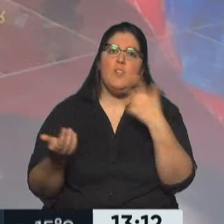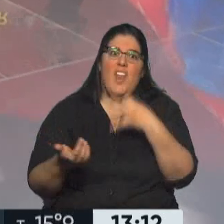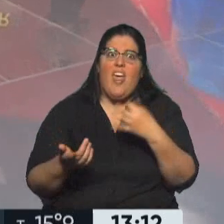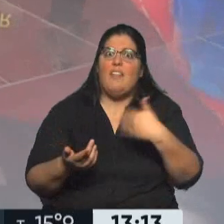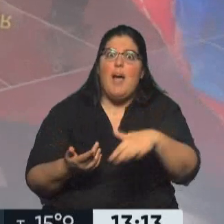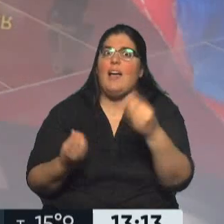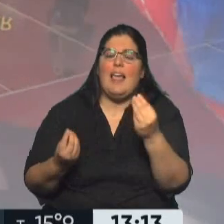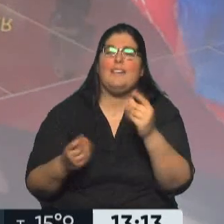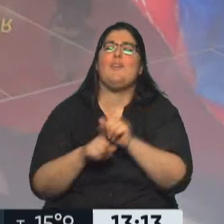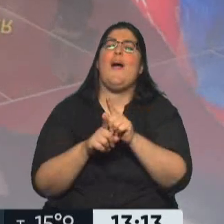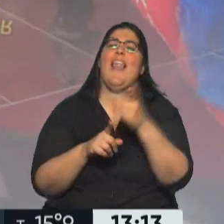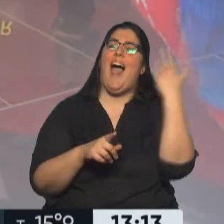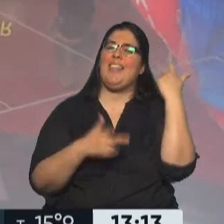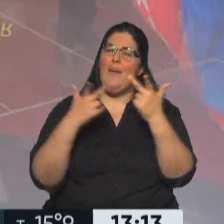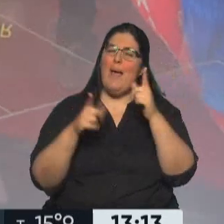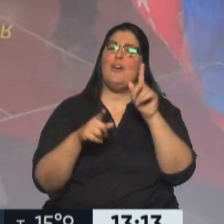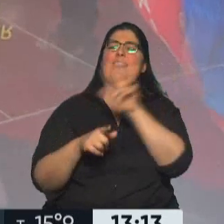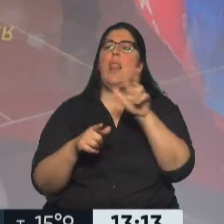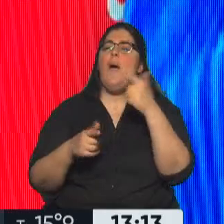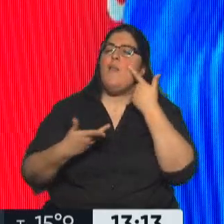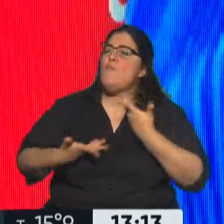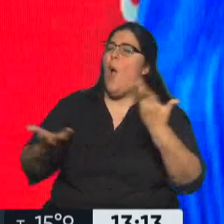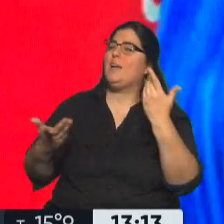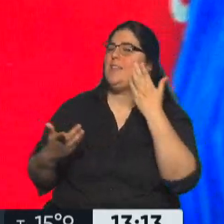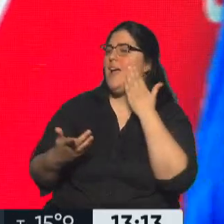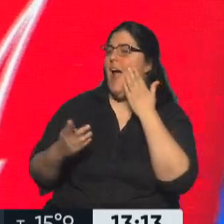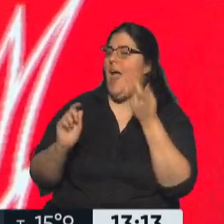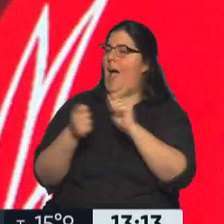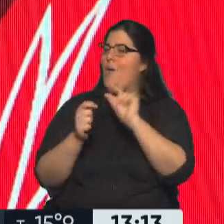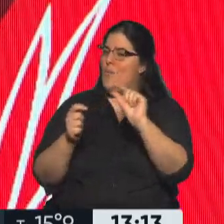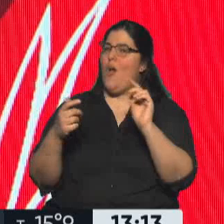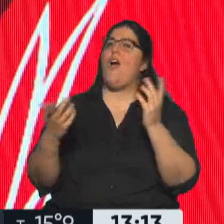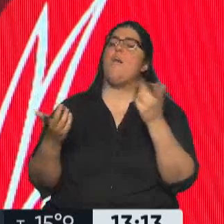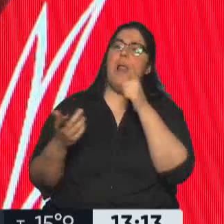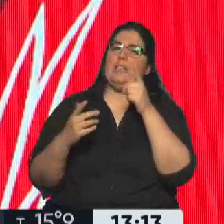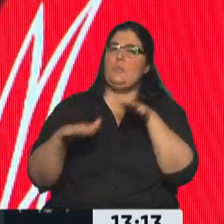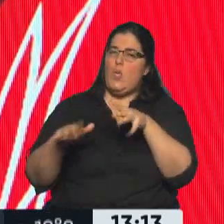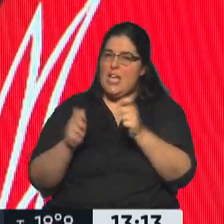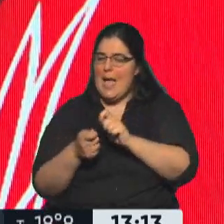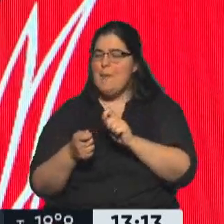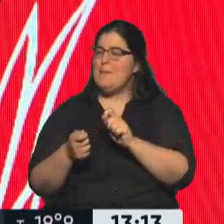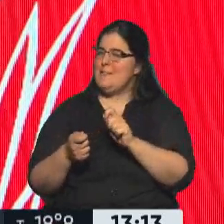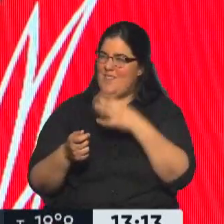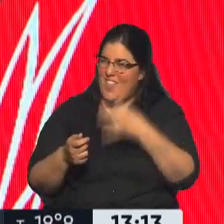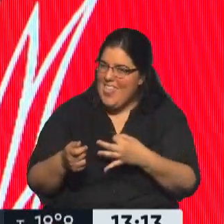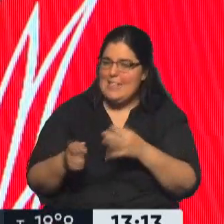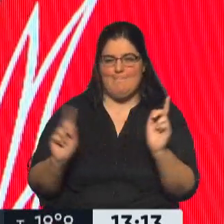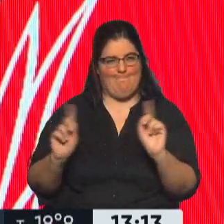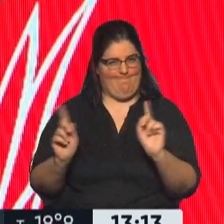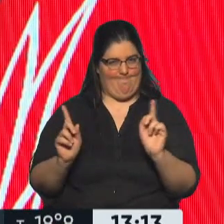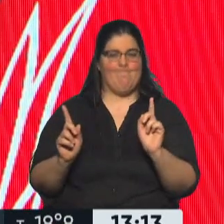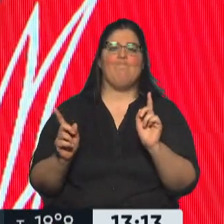Un lavado de cara, como decíamos, por parte de los talibanes, de que dijeron que la cosa iba a cambiar, pero posiblemente no sea así. Para eso, lo